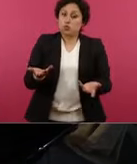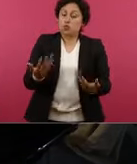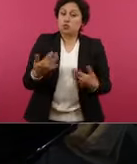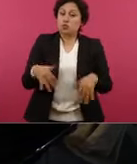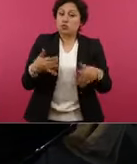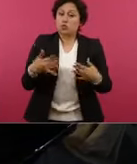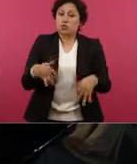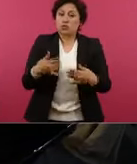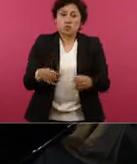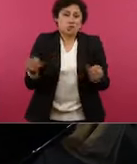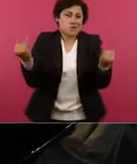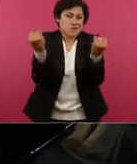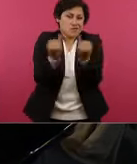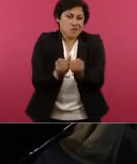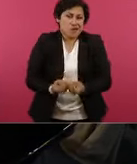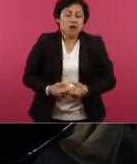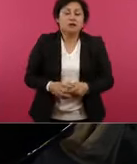prácticamente lo mismo. O